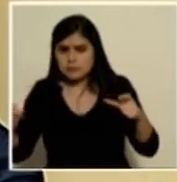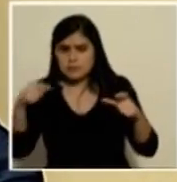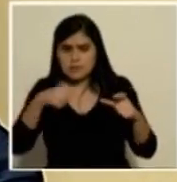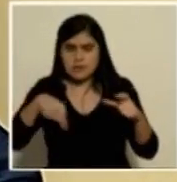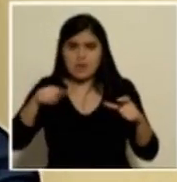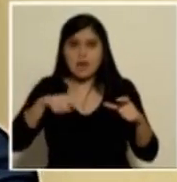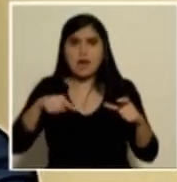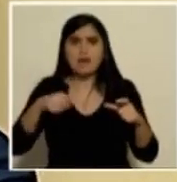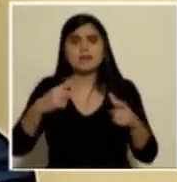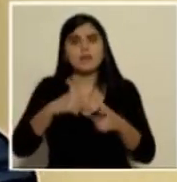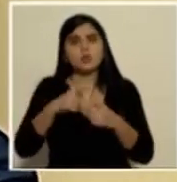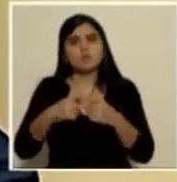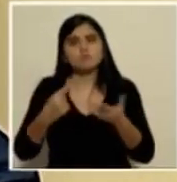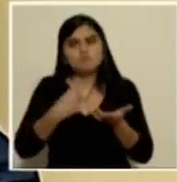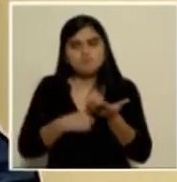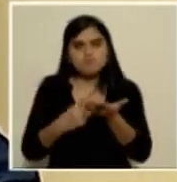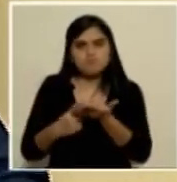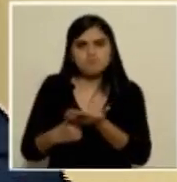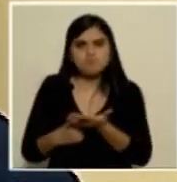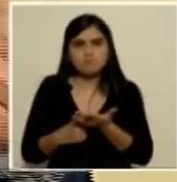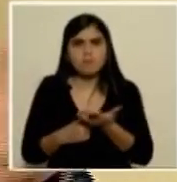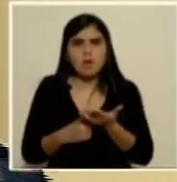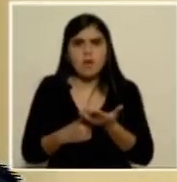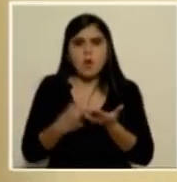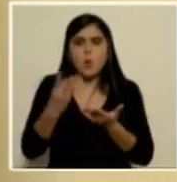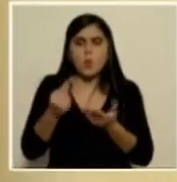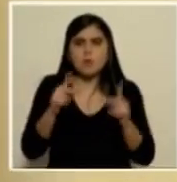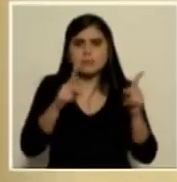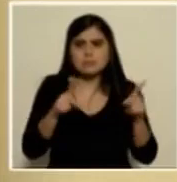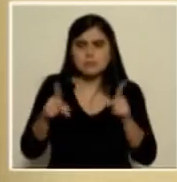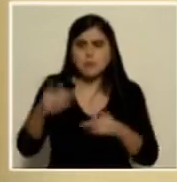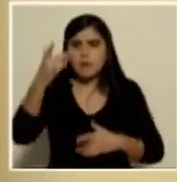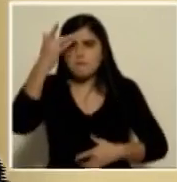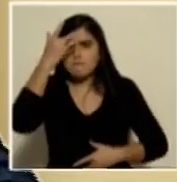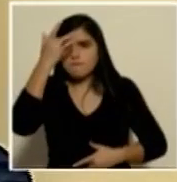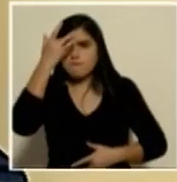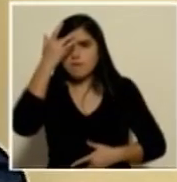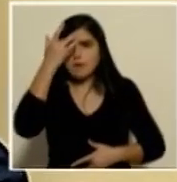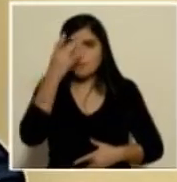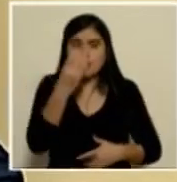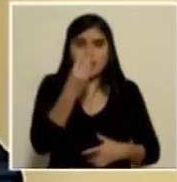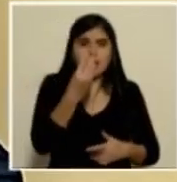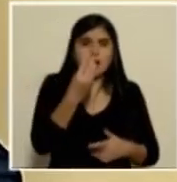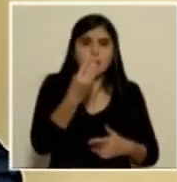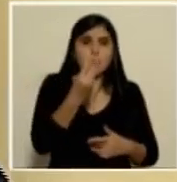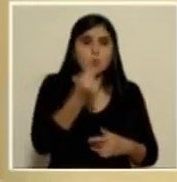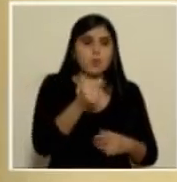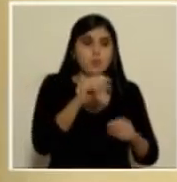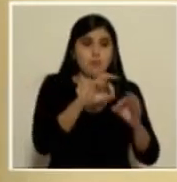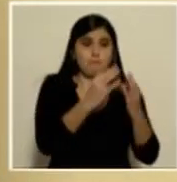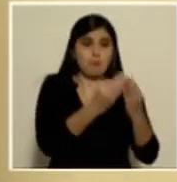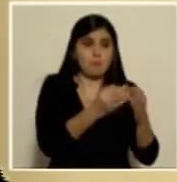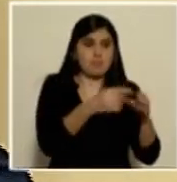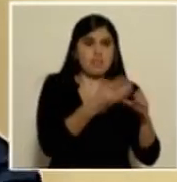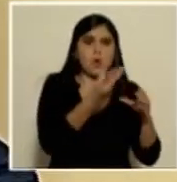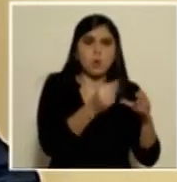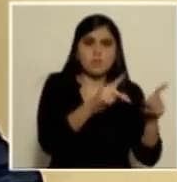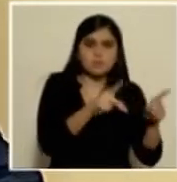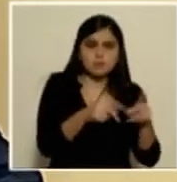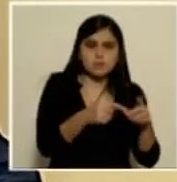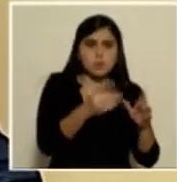establecen criterios incluso de las tasas de ataque, es decir, cuántas personas se enferman por cada número determinado de habitantes, es que se establece